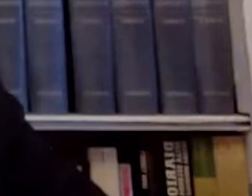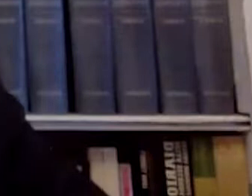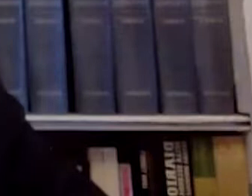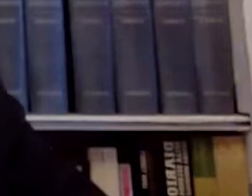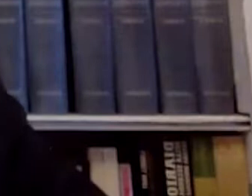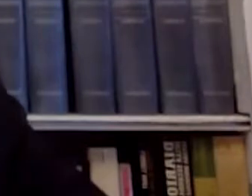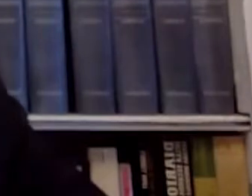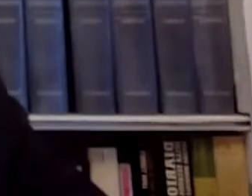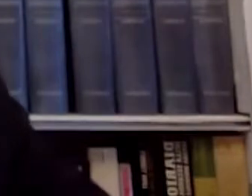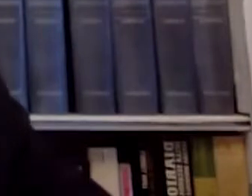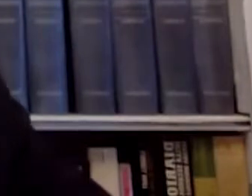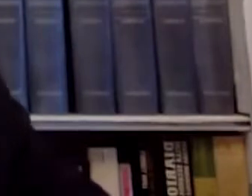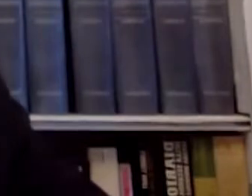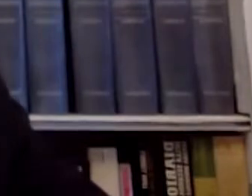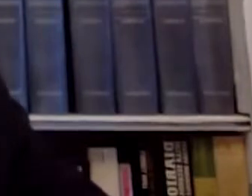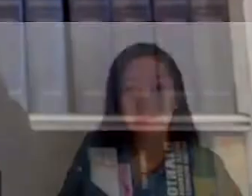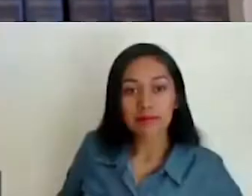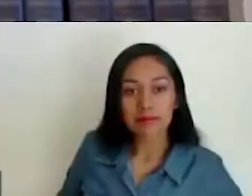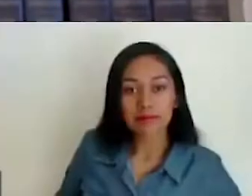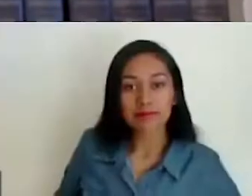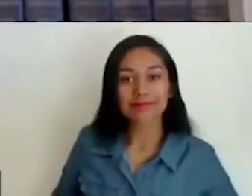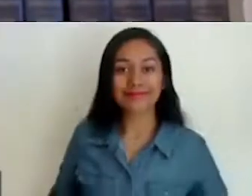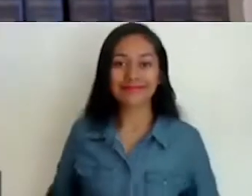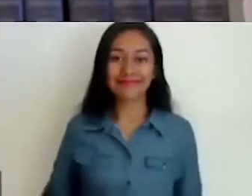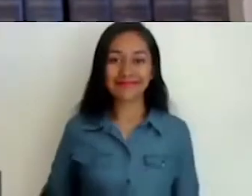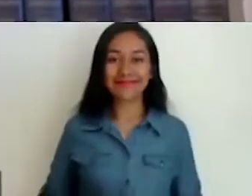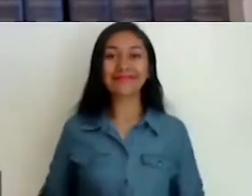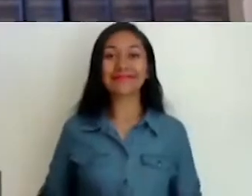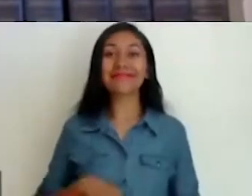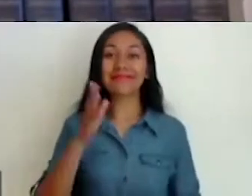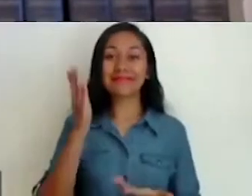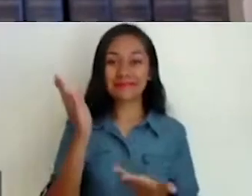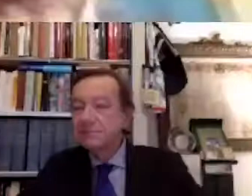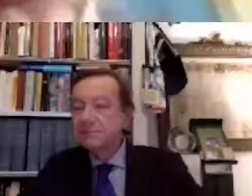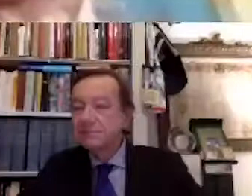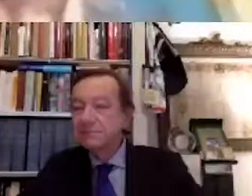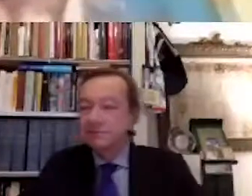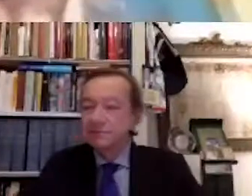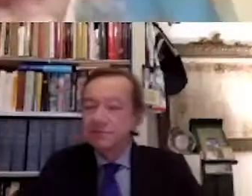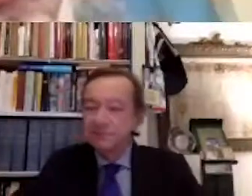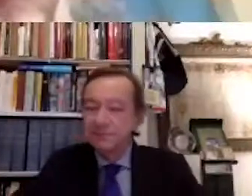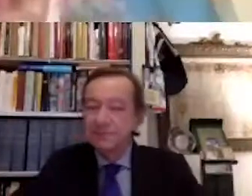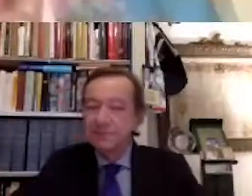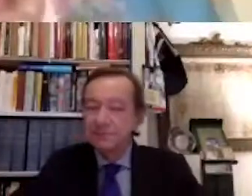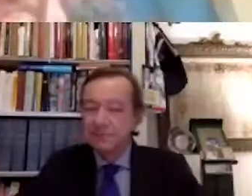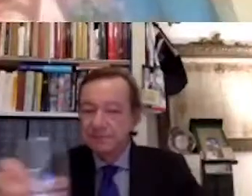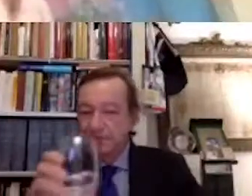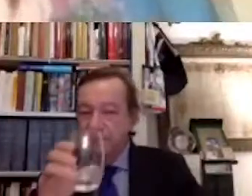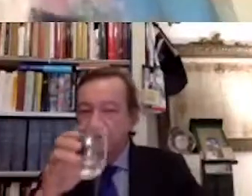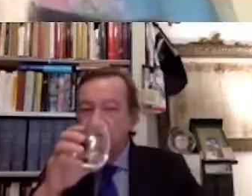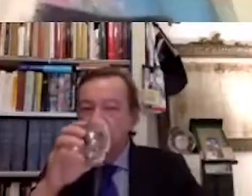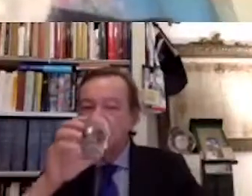la invitación, en particular al programa en el que está inserto este programa.